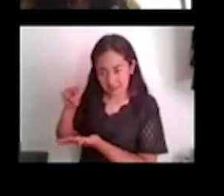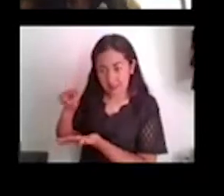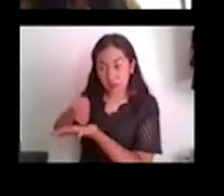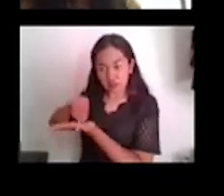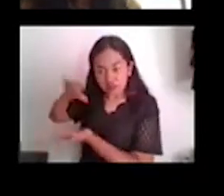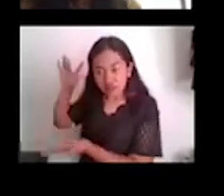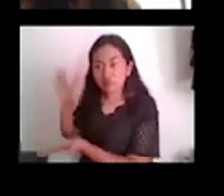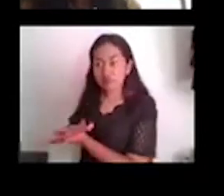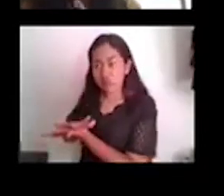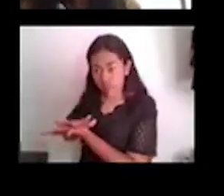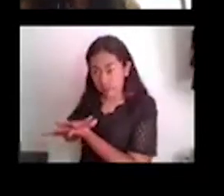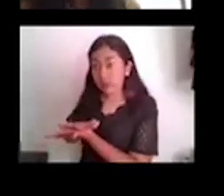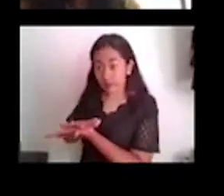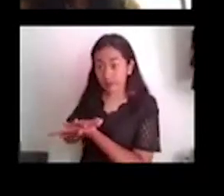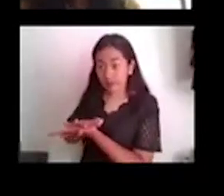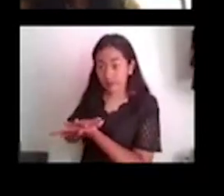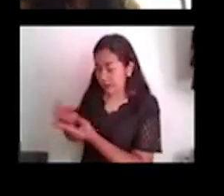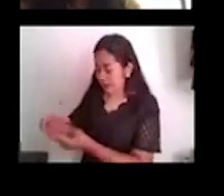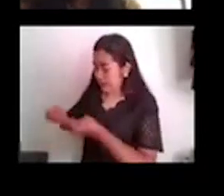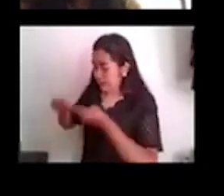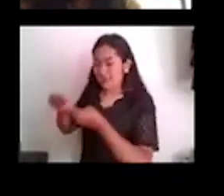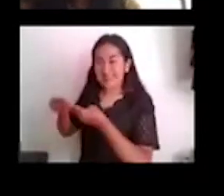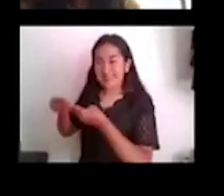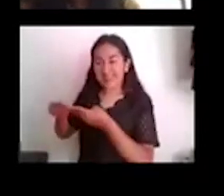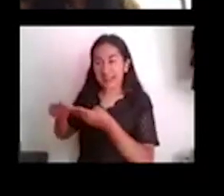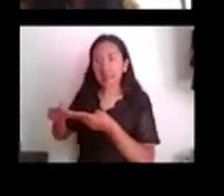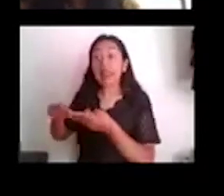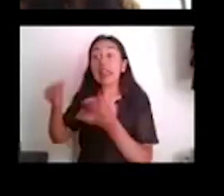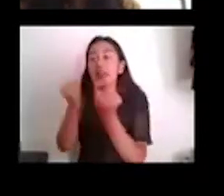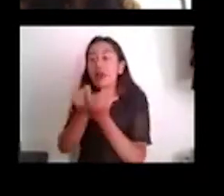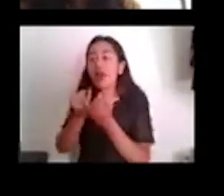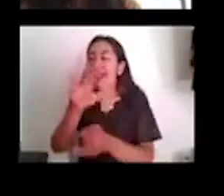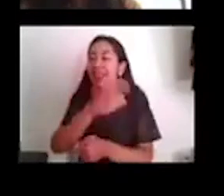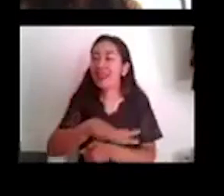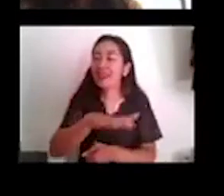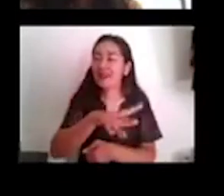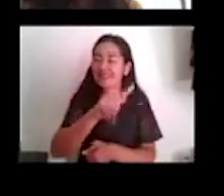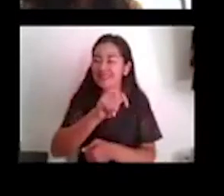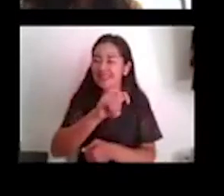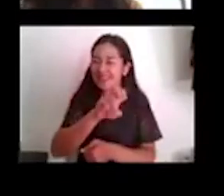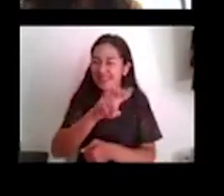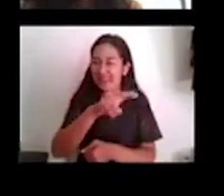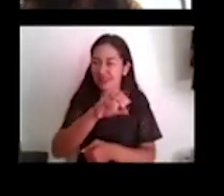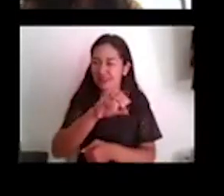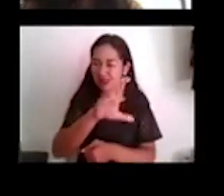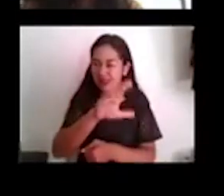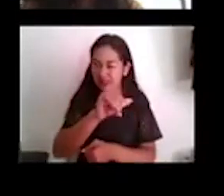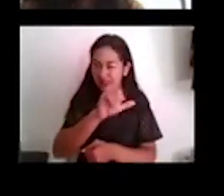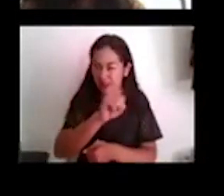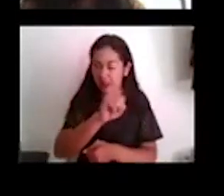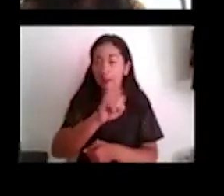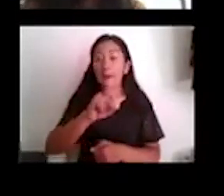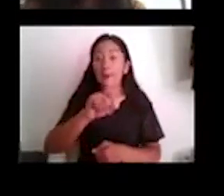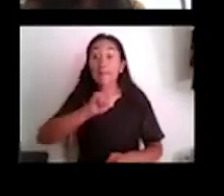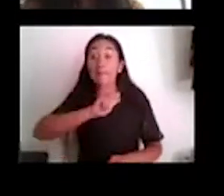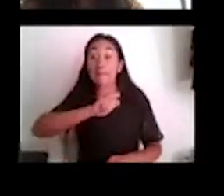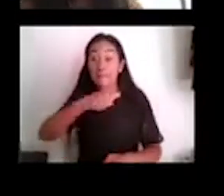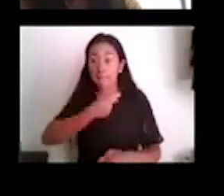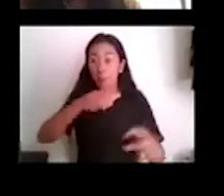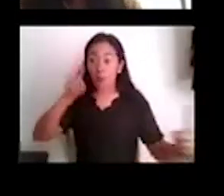fue a los tenochcas a los que más interrogaron los españoles para escribir las fuentes ya en el periodo